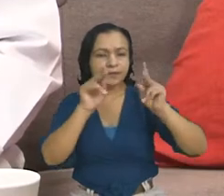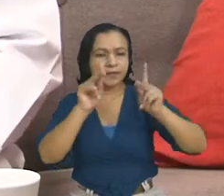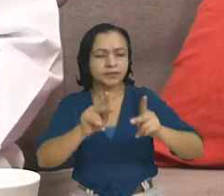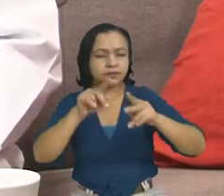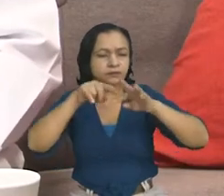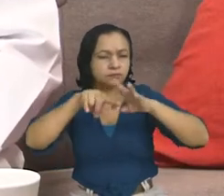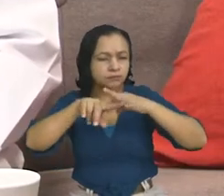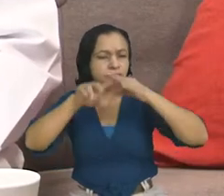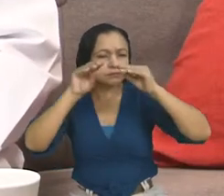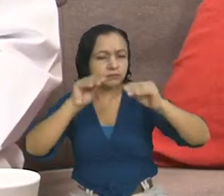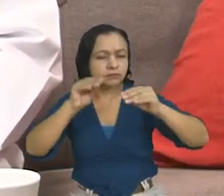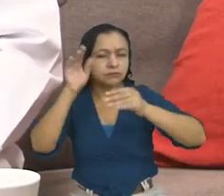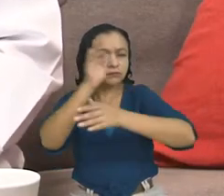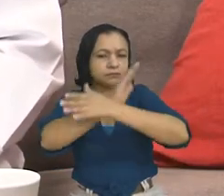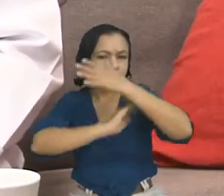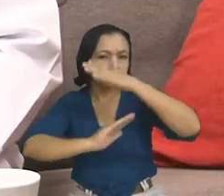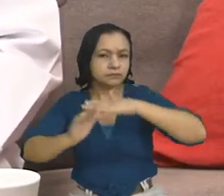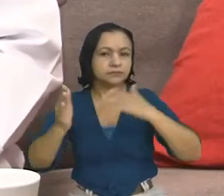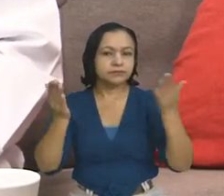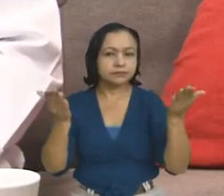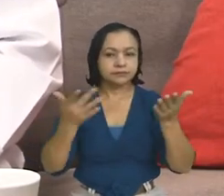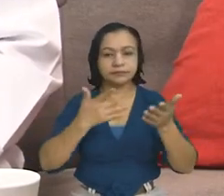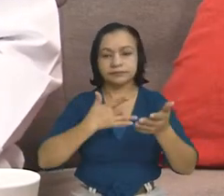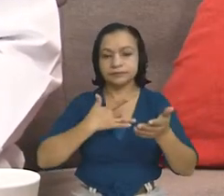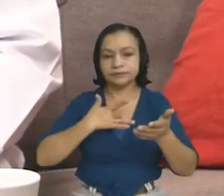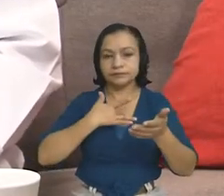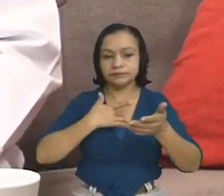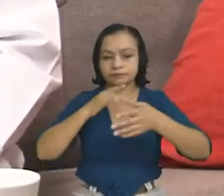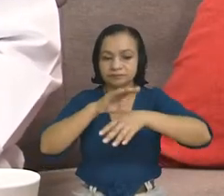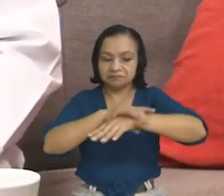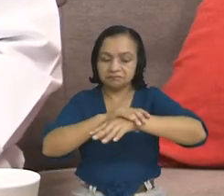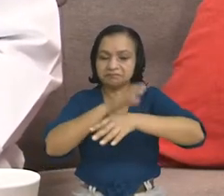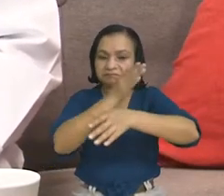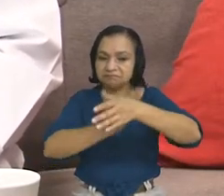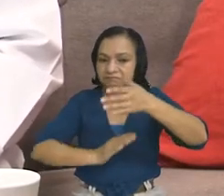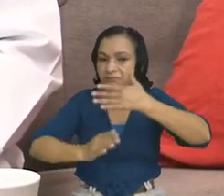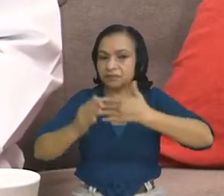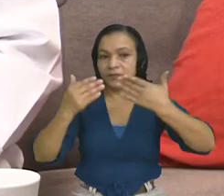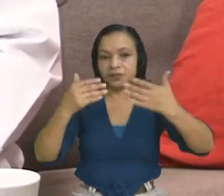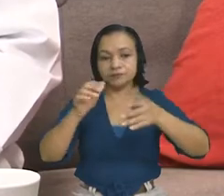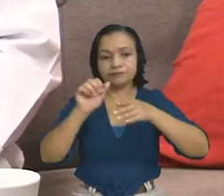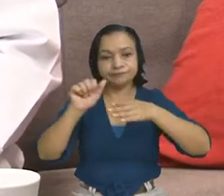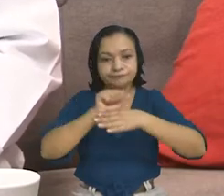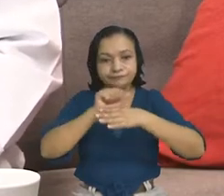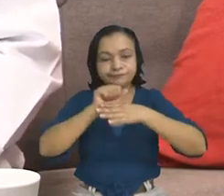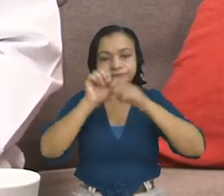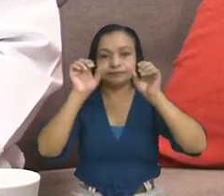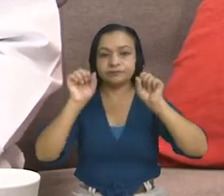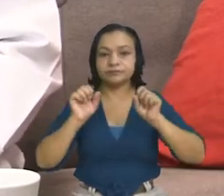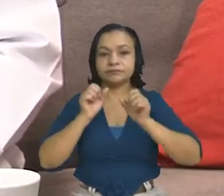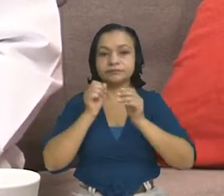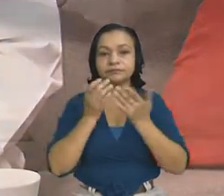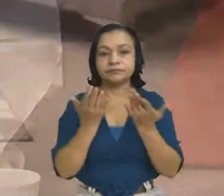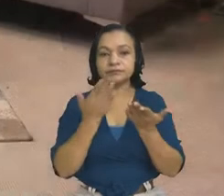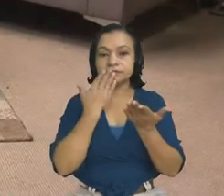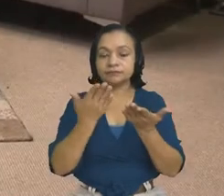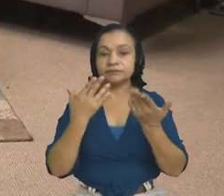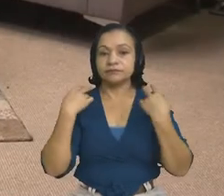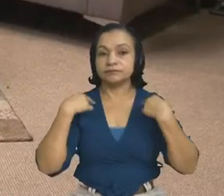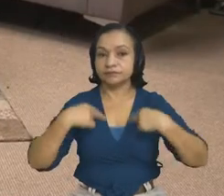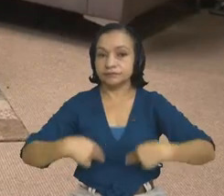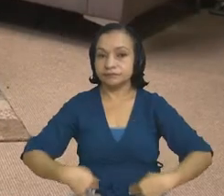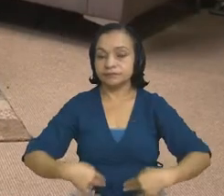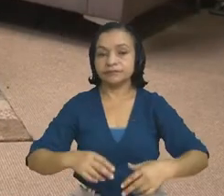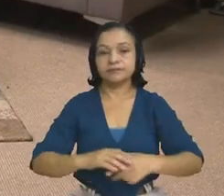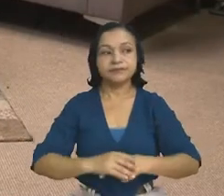personas que tienen alguna discapacidad y que ameritan pues esa atención con calidad y con calidez. Y ahí conocer un